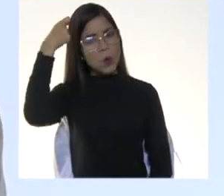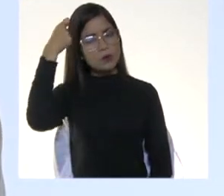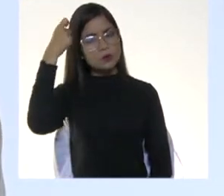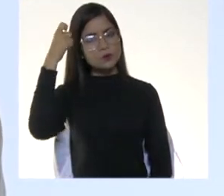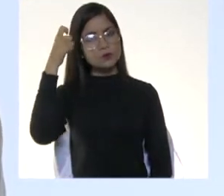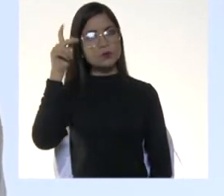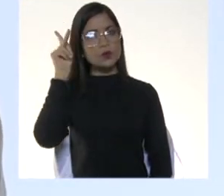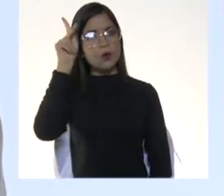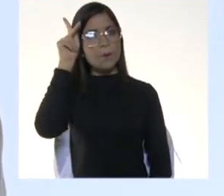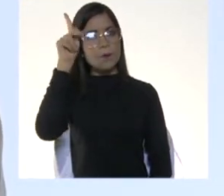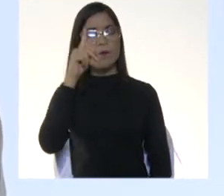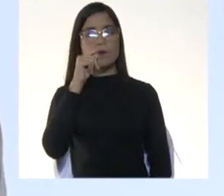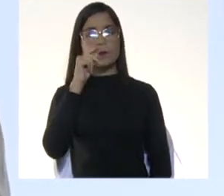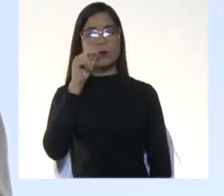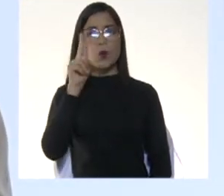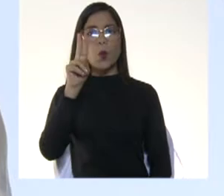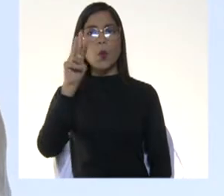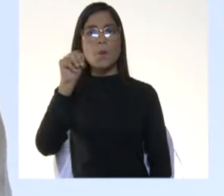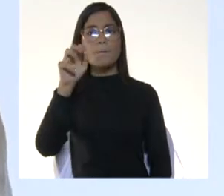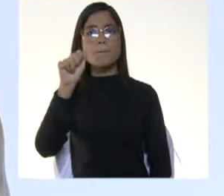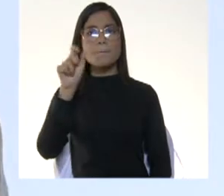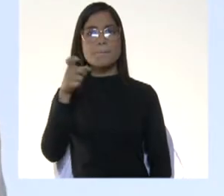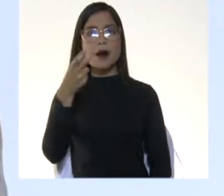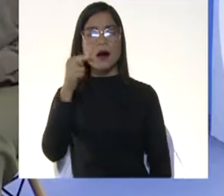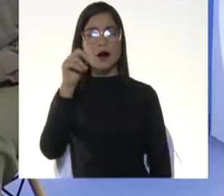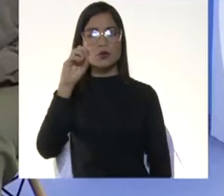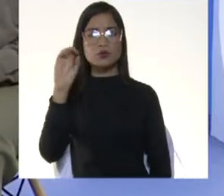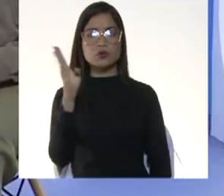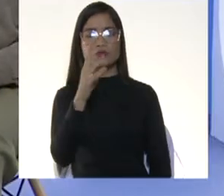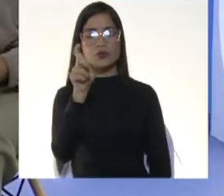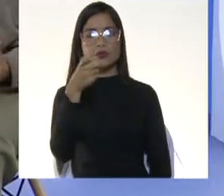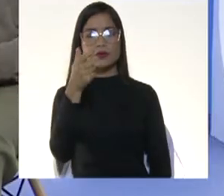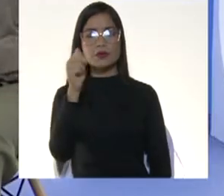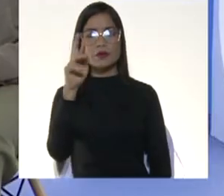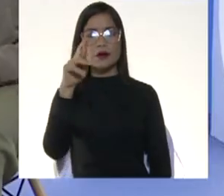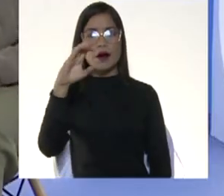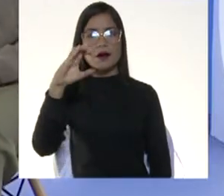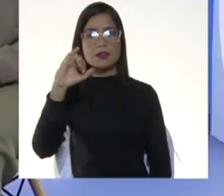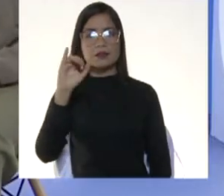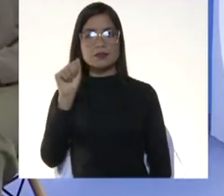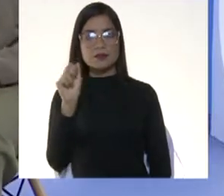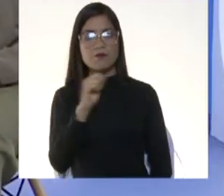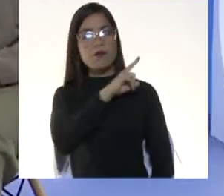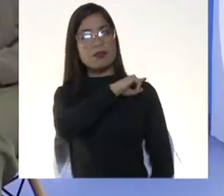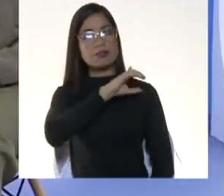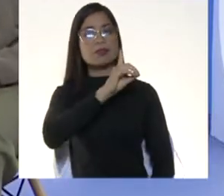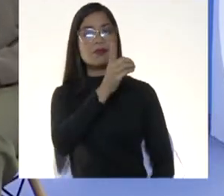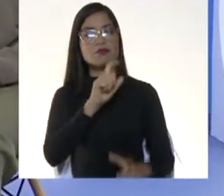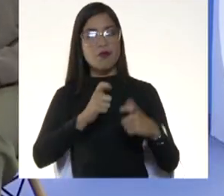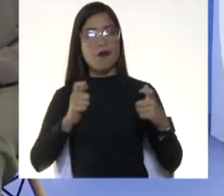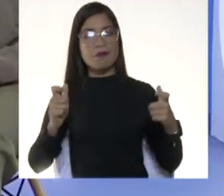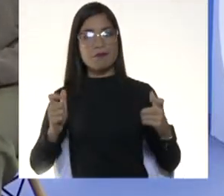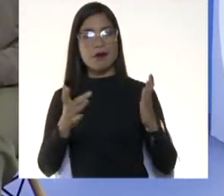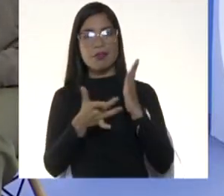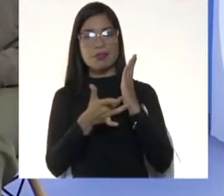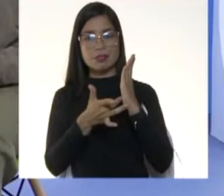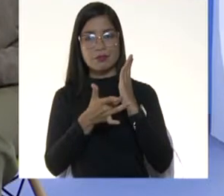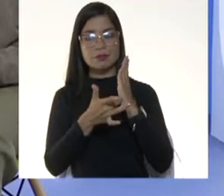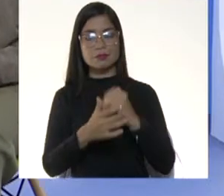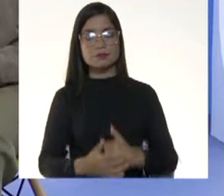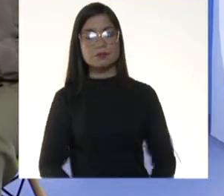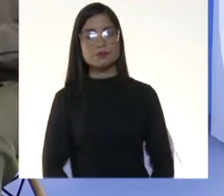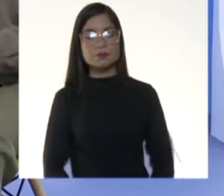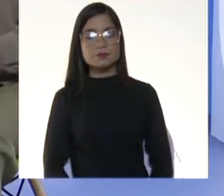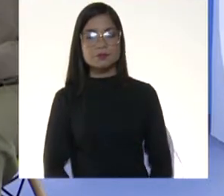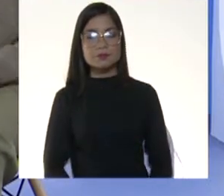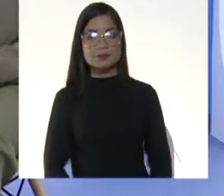profesor que se llamó Marcos García, que fue director general de Educación Media Técnica y que lamentablemente ahorita no está con nosotros, y que a su